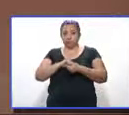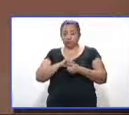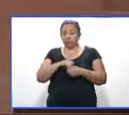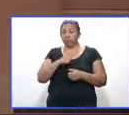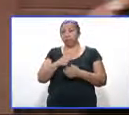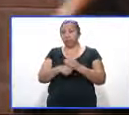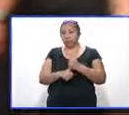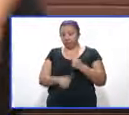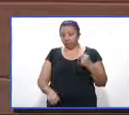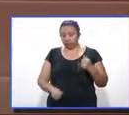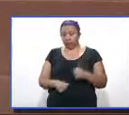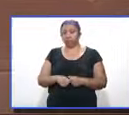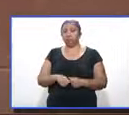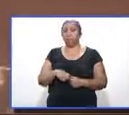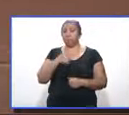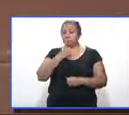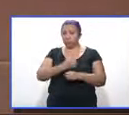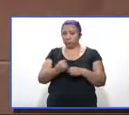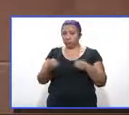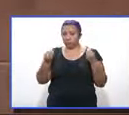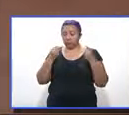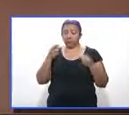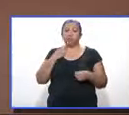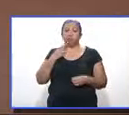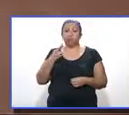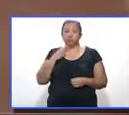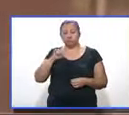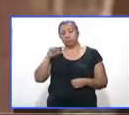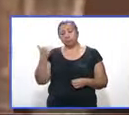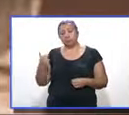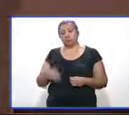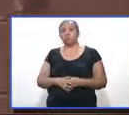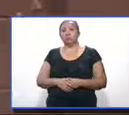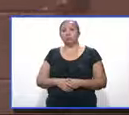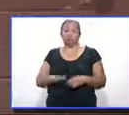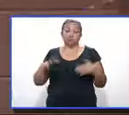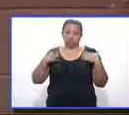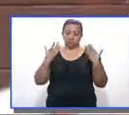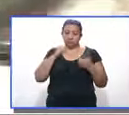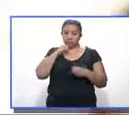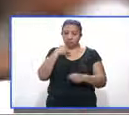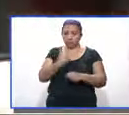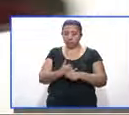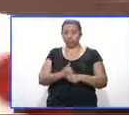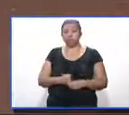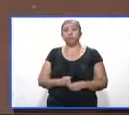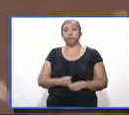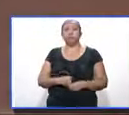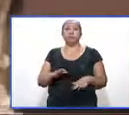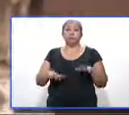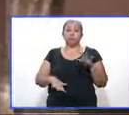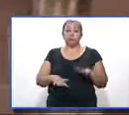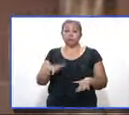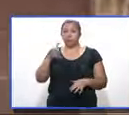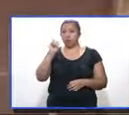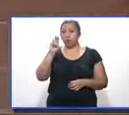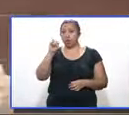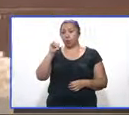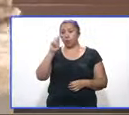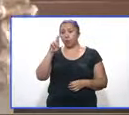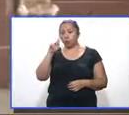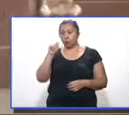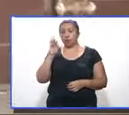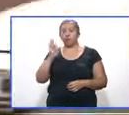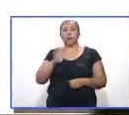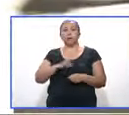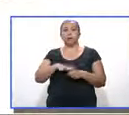diarreas, infertilidad, sangrado abundante en la menstruación, entre otros. Según la Secretaría de Salud Federal, se estima que la endometriosis